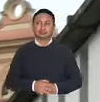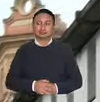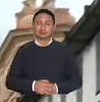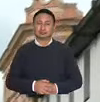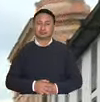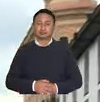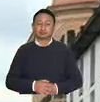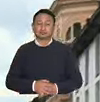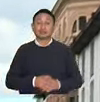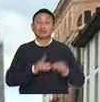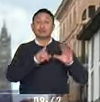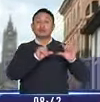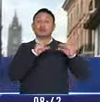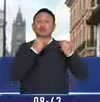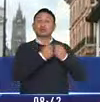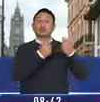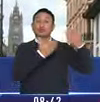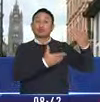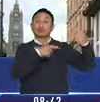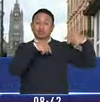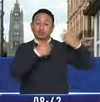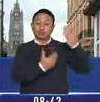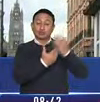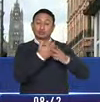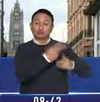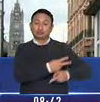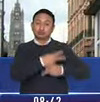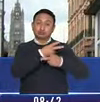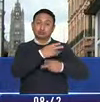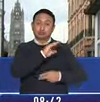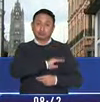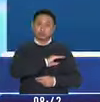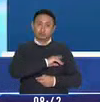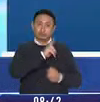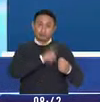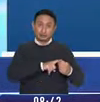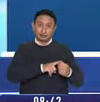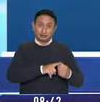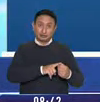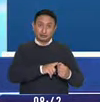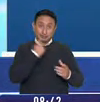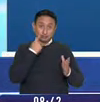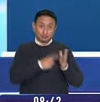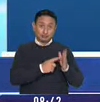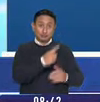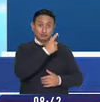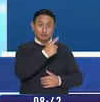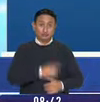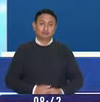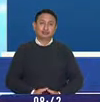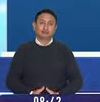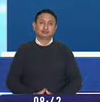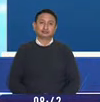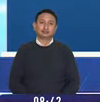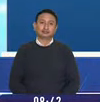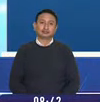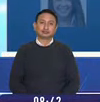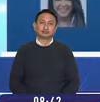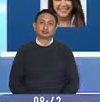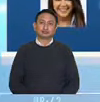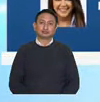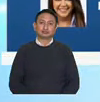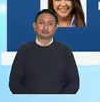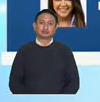6 movimientos o alianzas políticas conformarían el nuevo Consejo Metropolitano en la capital, siendo el bloque de la Revolución Ciudadana los que más número de